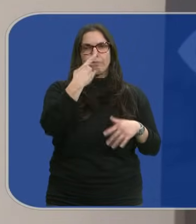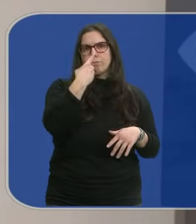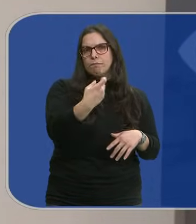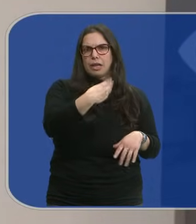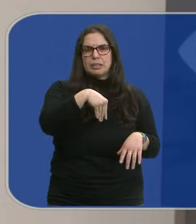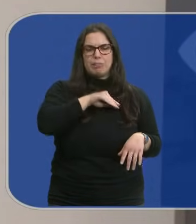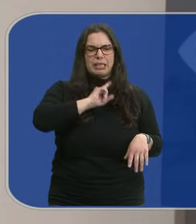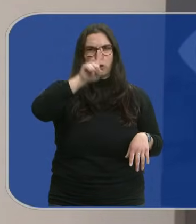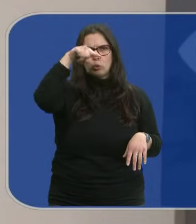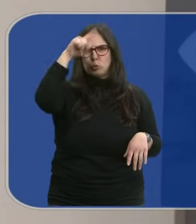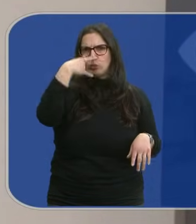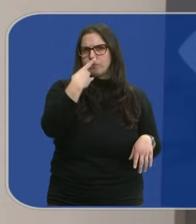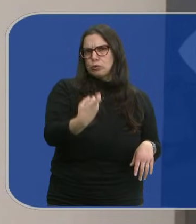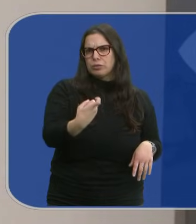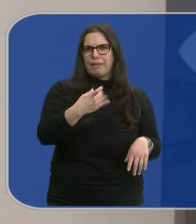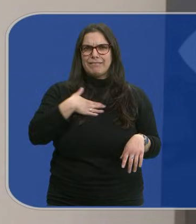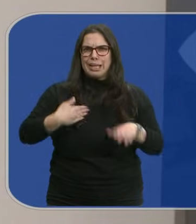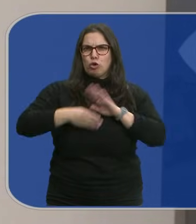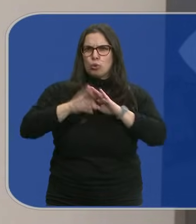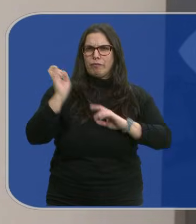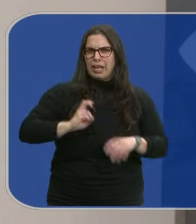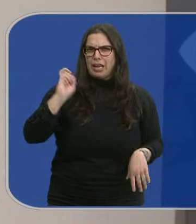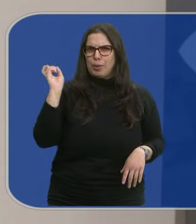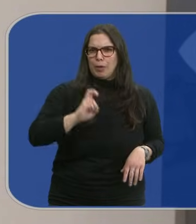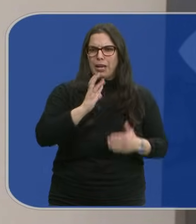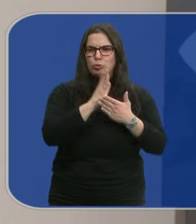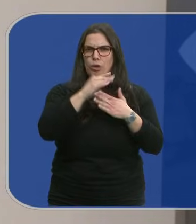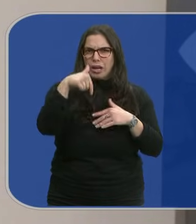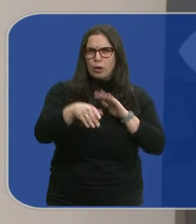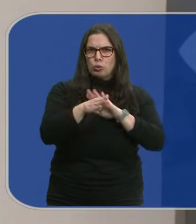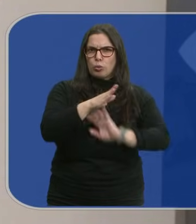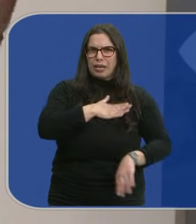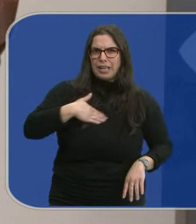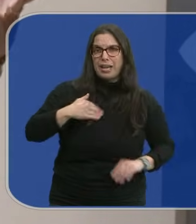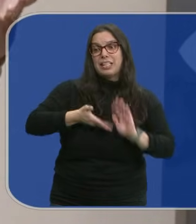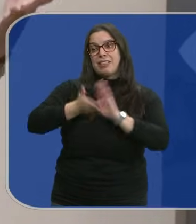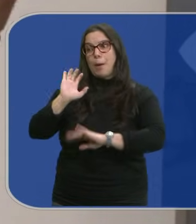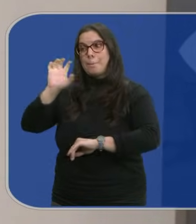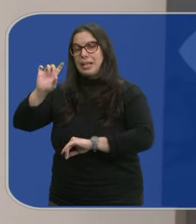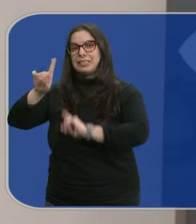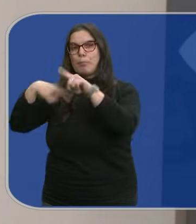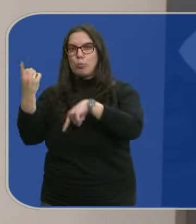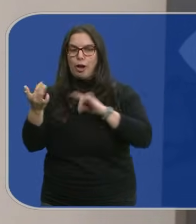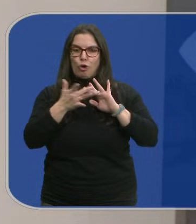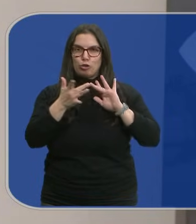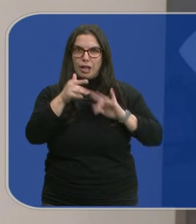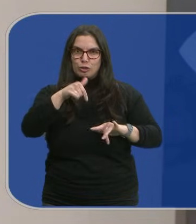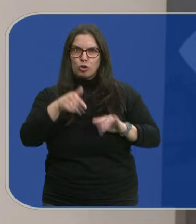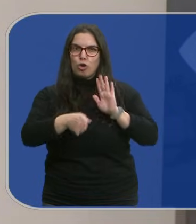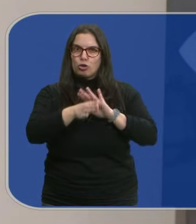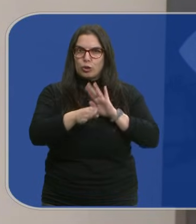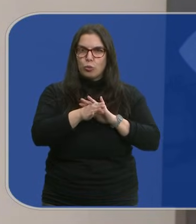España, se enamoran de su cultura, quieren seguir viniendo, quieren seguir estudiando. Aunque vuelvan a su país, luego mantienen